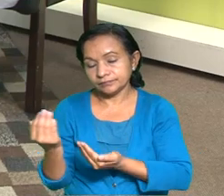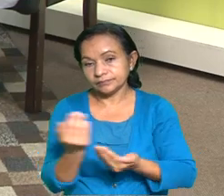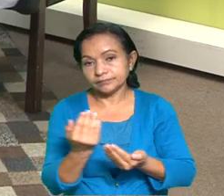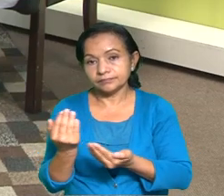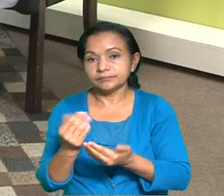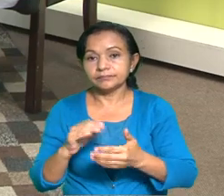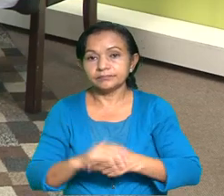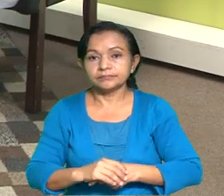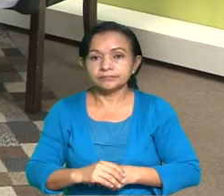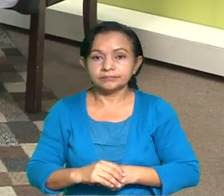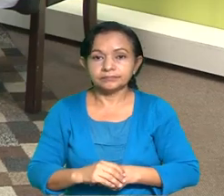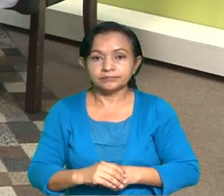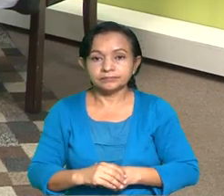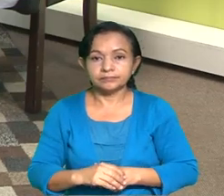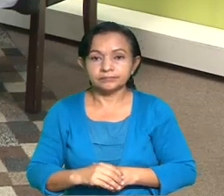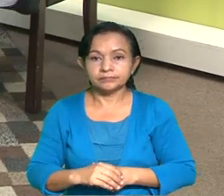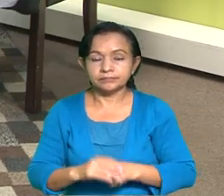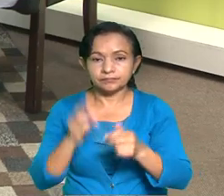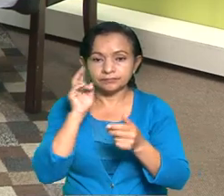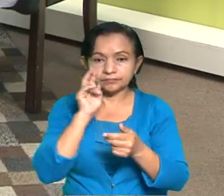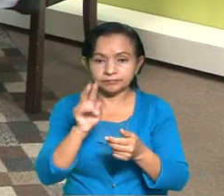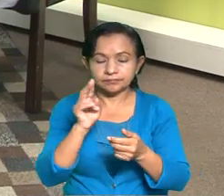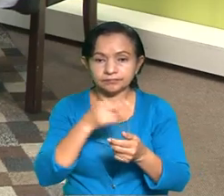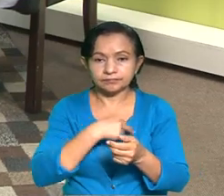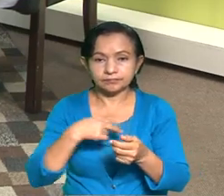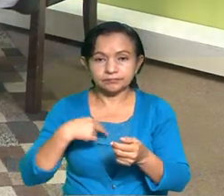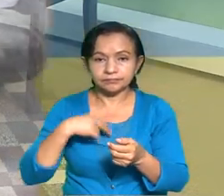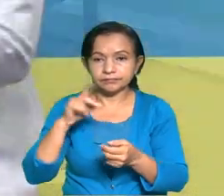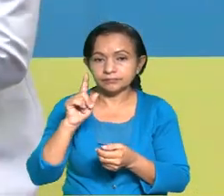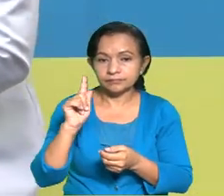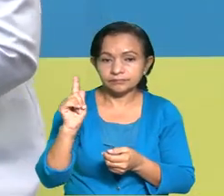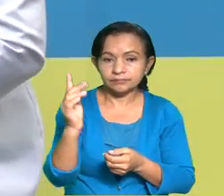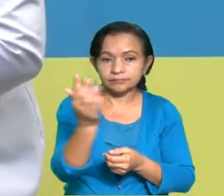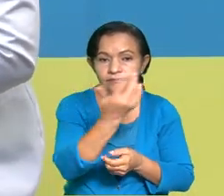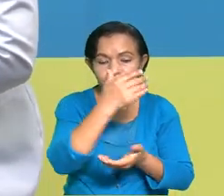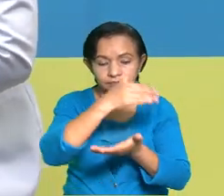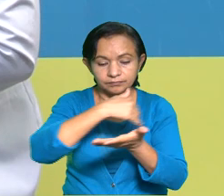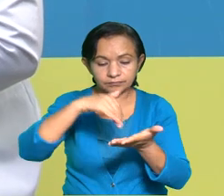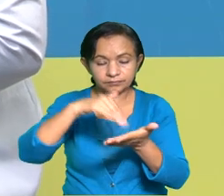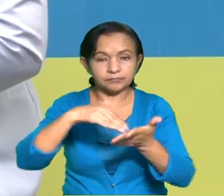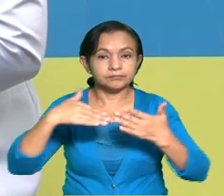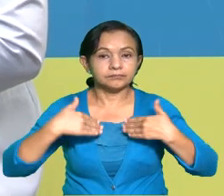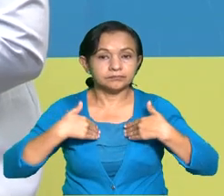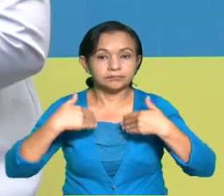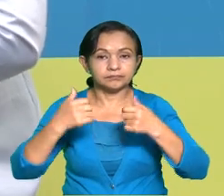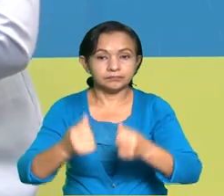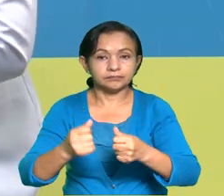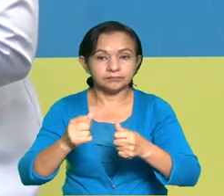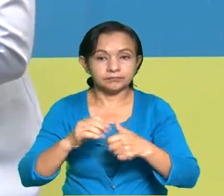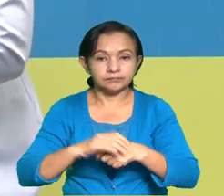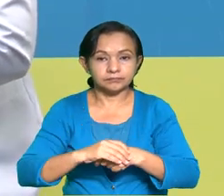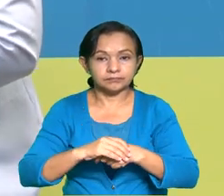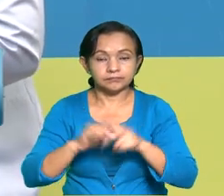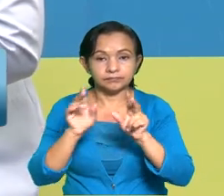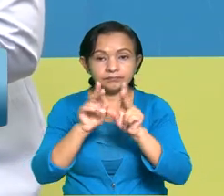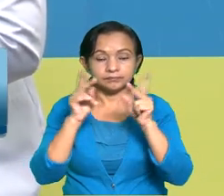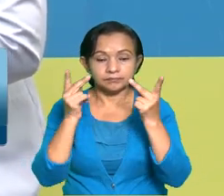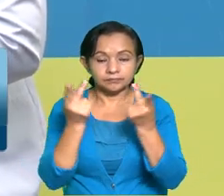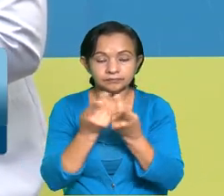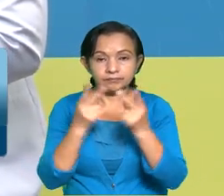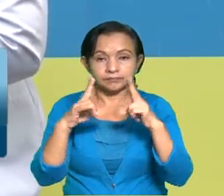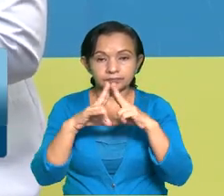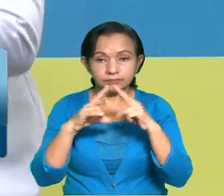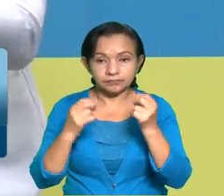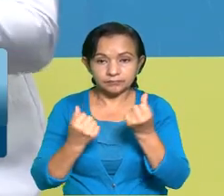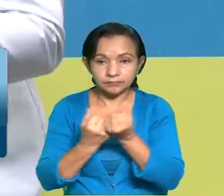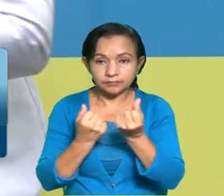Así es, como vemos, se instauró y pues en todas las unidades de salud del sector público se han